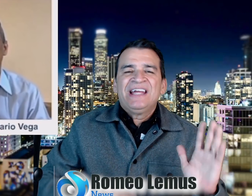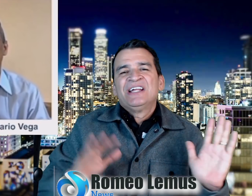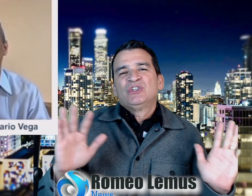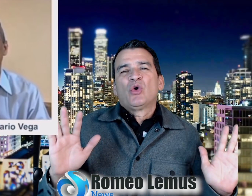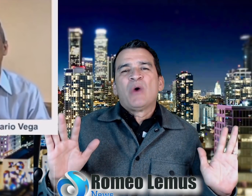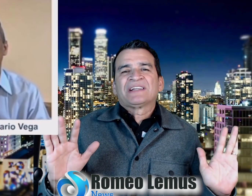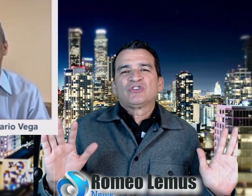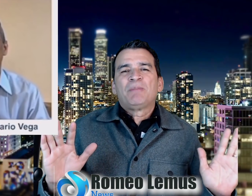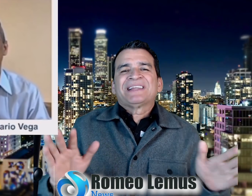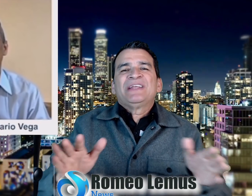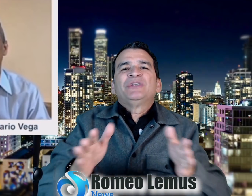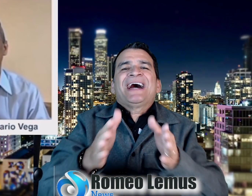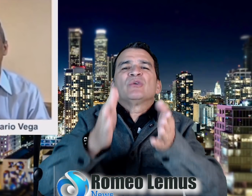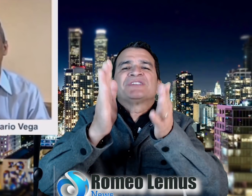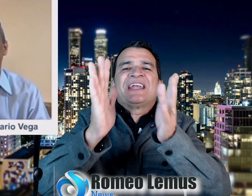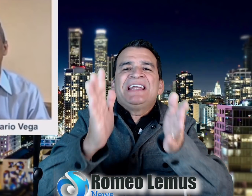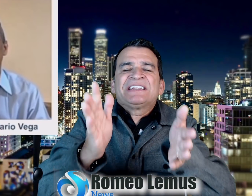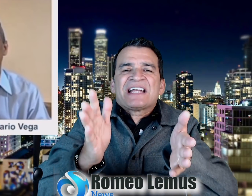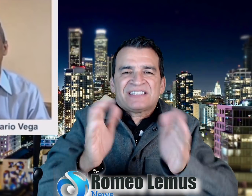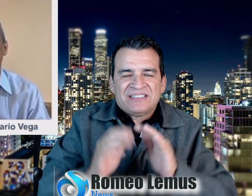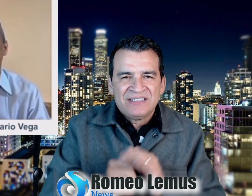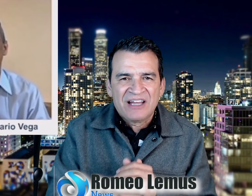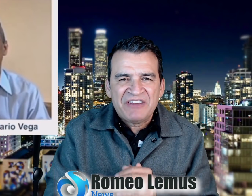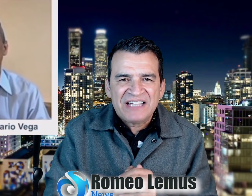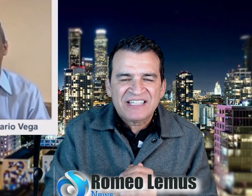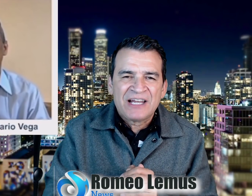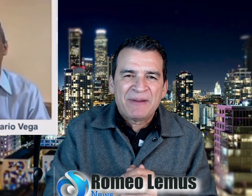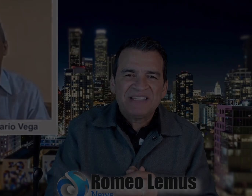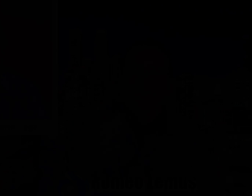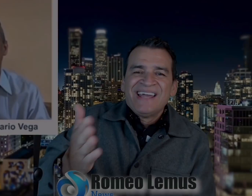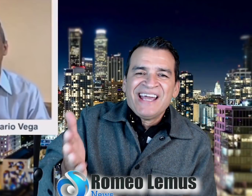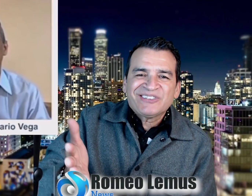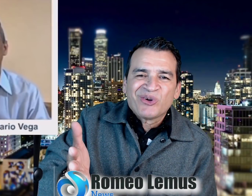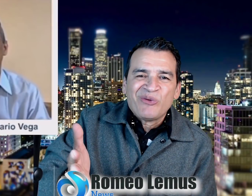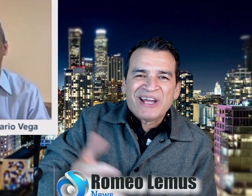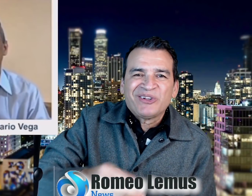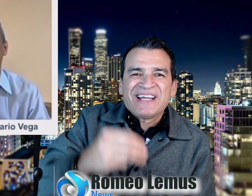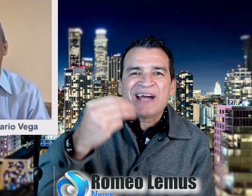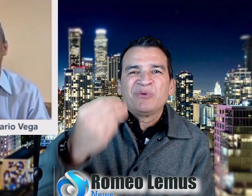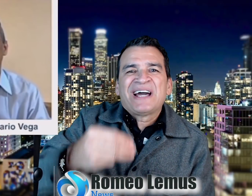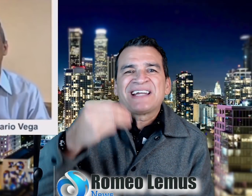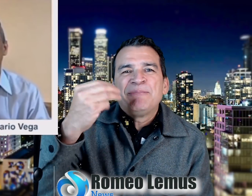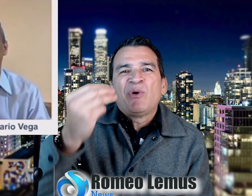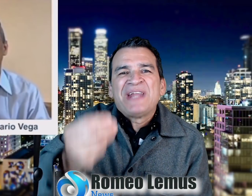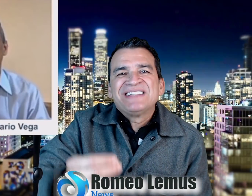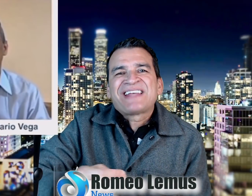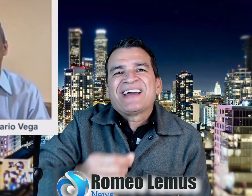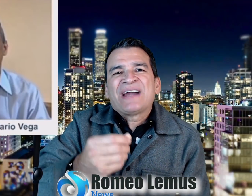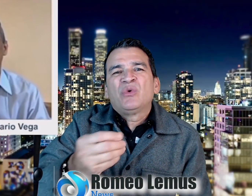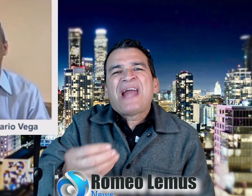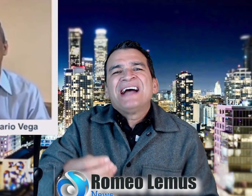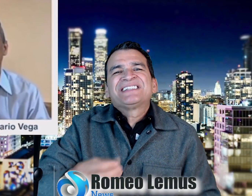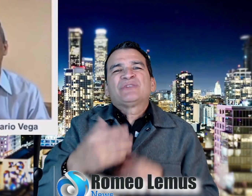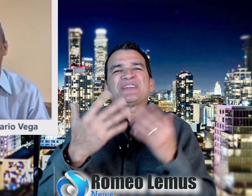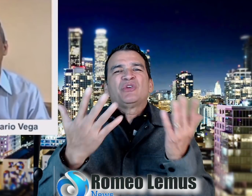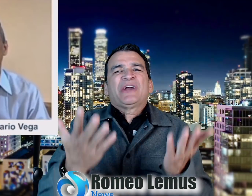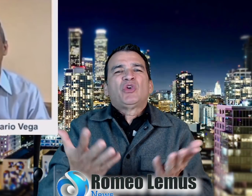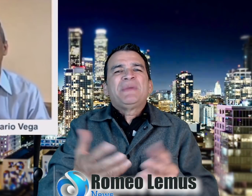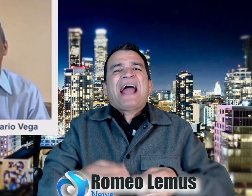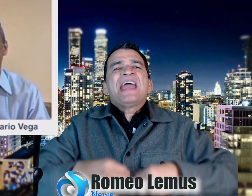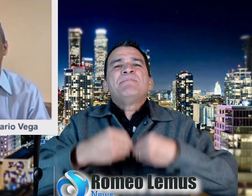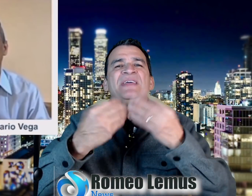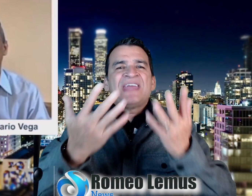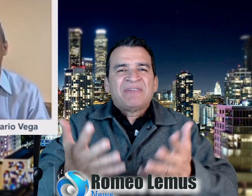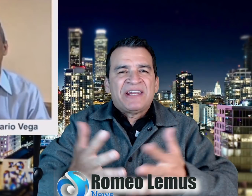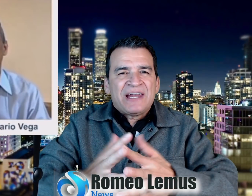fmln dio guard esos partidos dejaron sanitas finanzas del país esos gobiernos dejaron una gran bonanza dejaron una situación